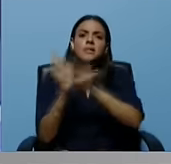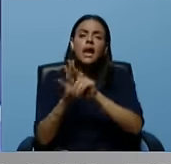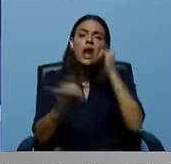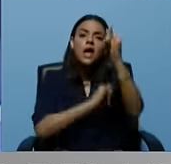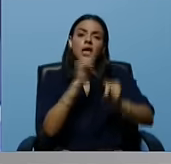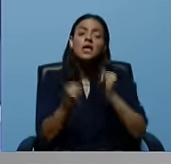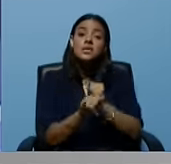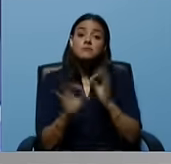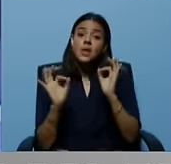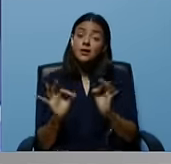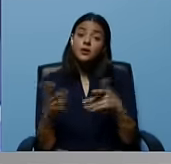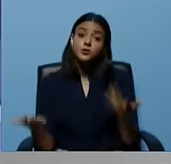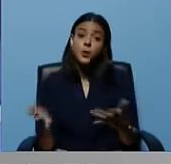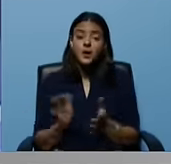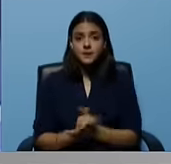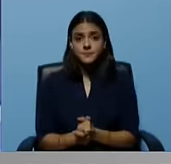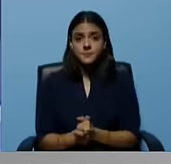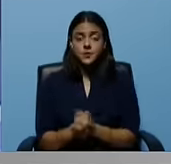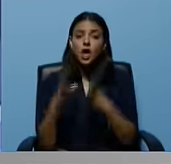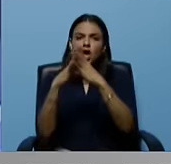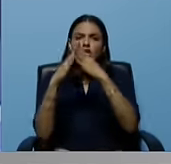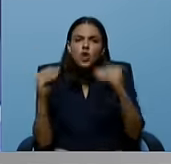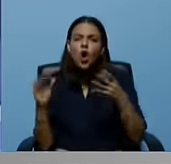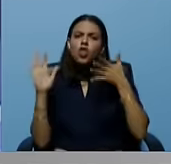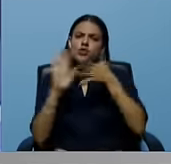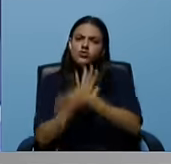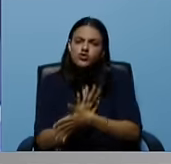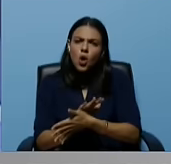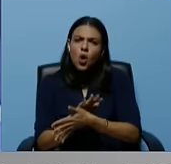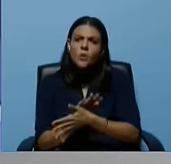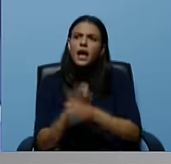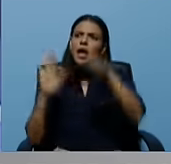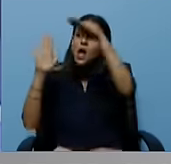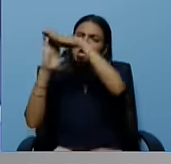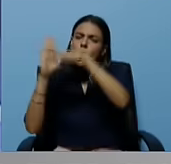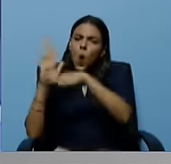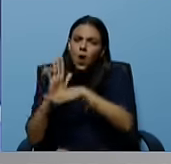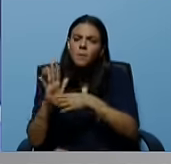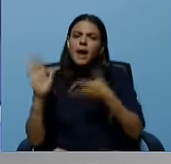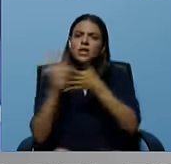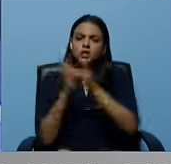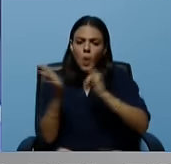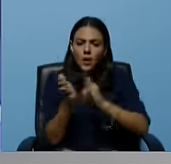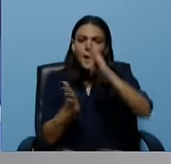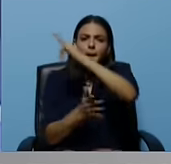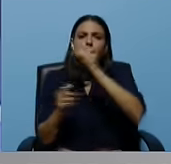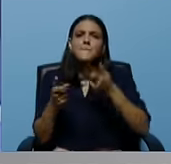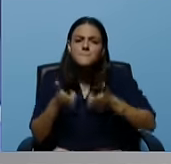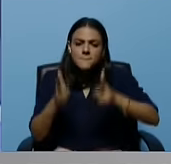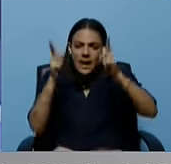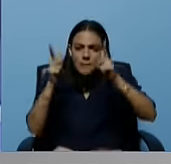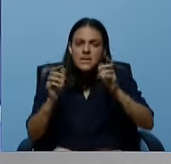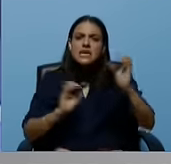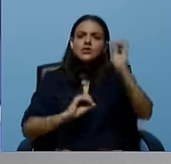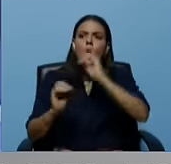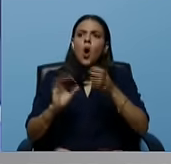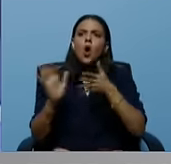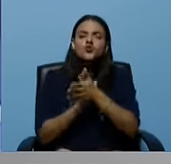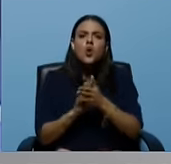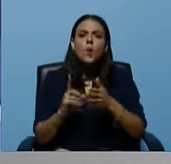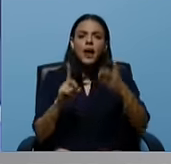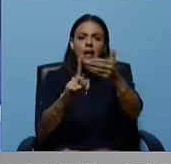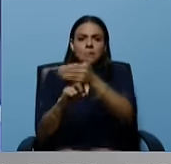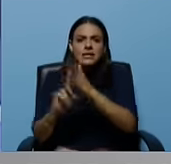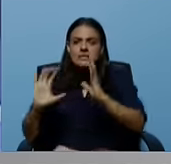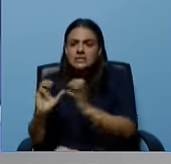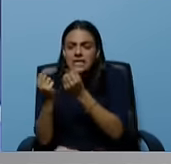estrictamente respetuosa. Todo lo que se refiere a normas de asilo, a beneplácito, a situación de refugio